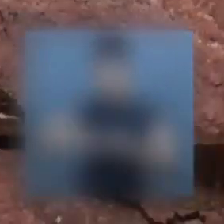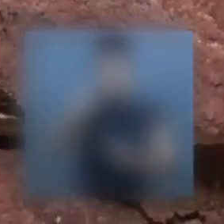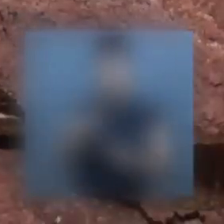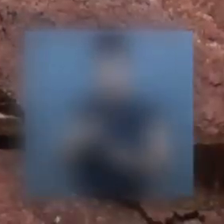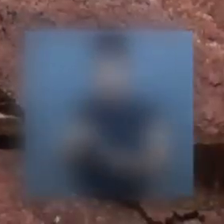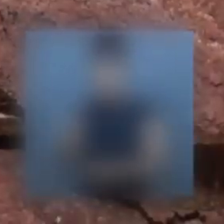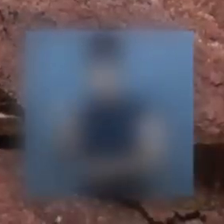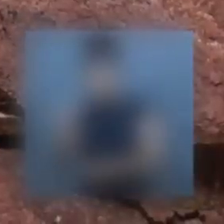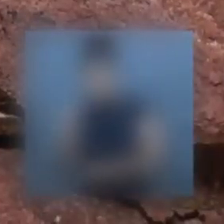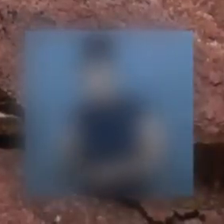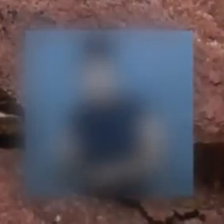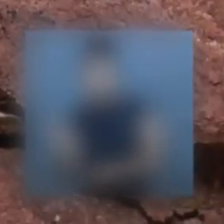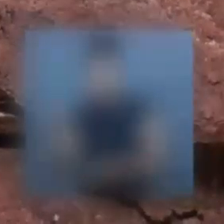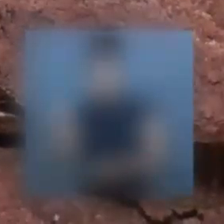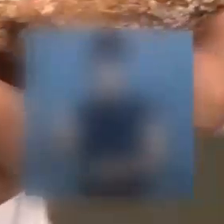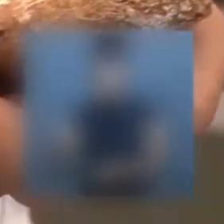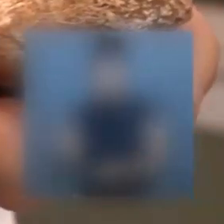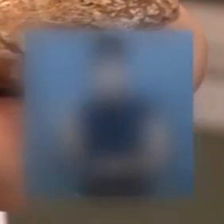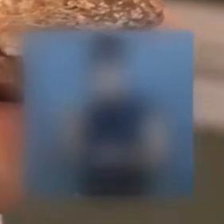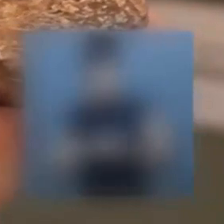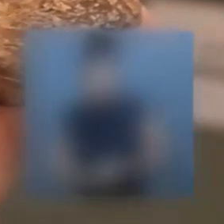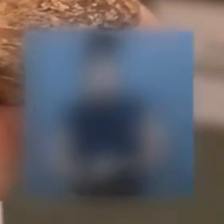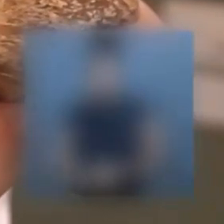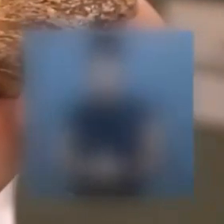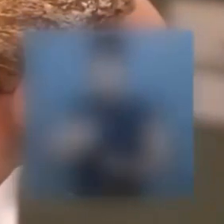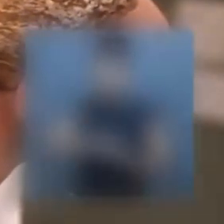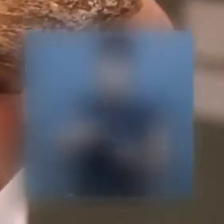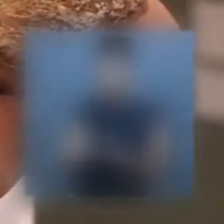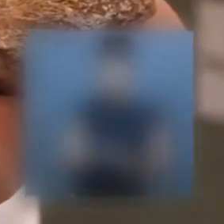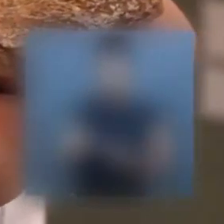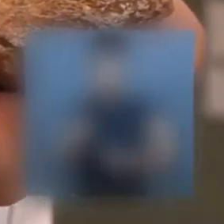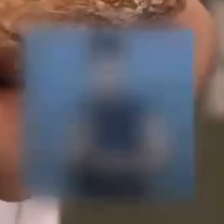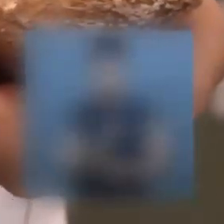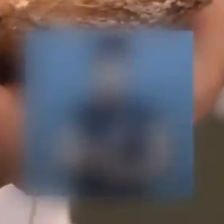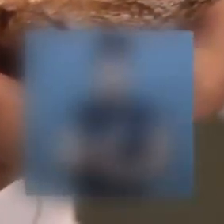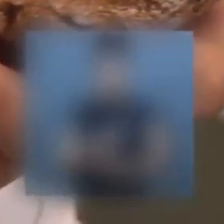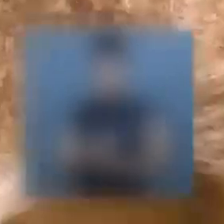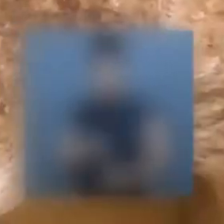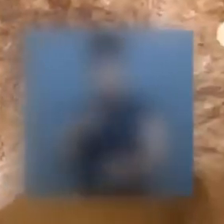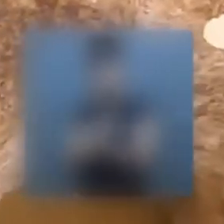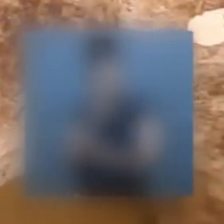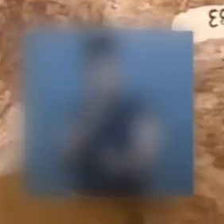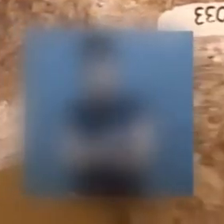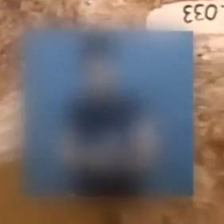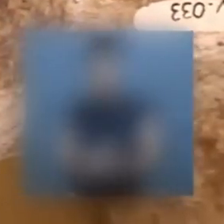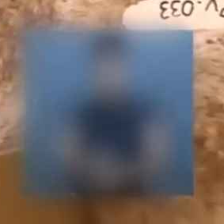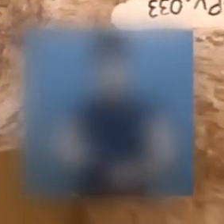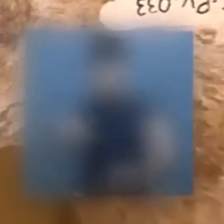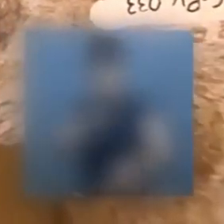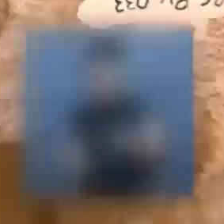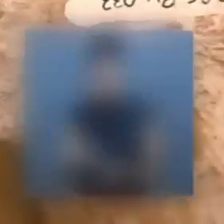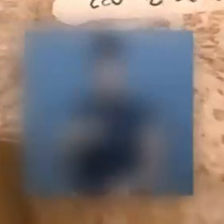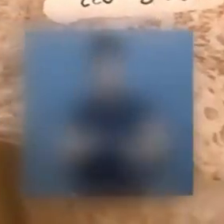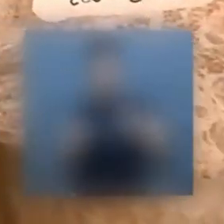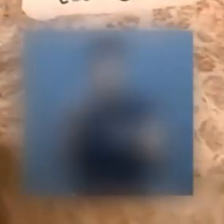la charla que diste? ¿Qué recibimiento tuviste también de los brasileros? Bueno, mira, muy bien, yo había estado hace 3